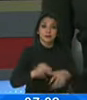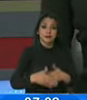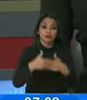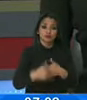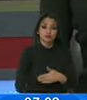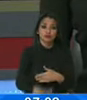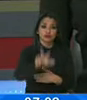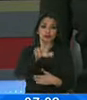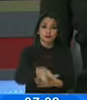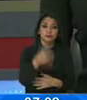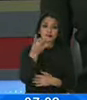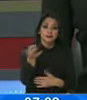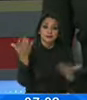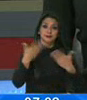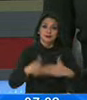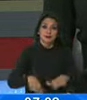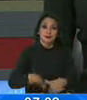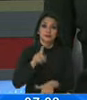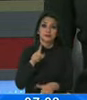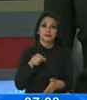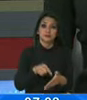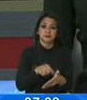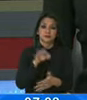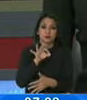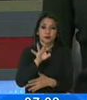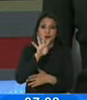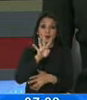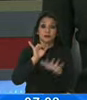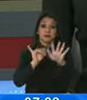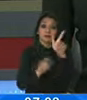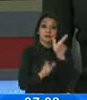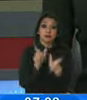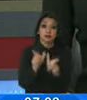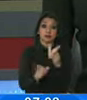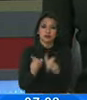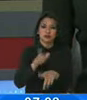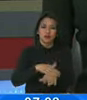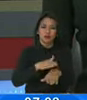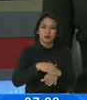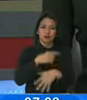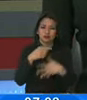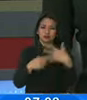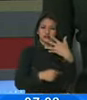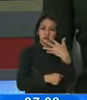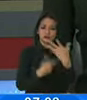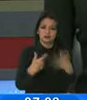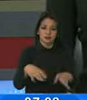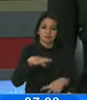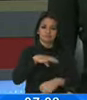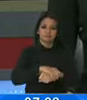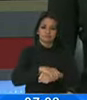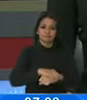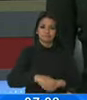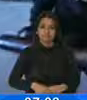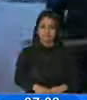durante el 2017. 1.946 ciudadanos acusados de varios delitos fueron detenidos.